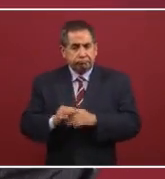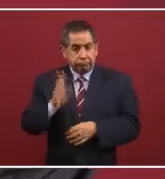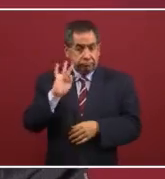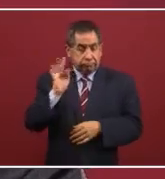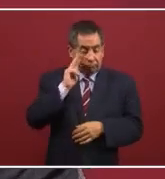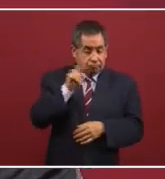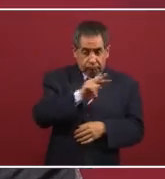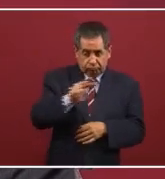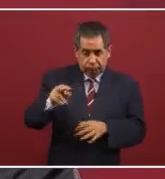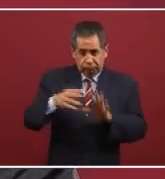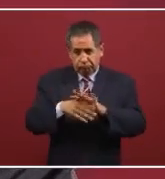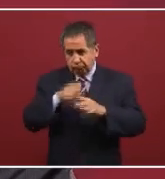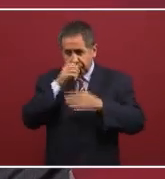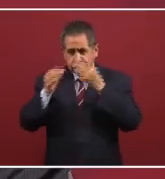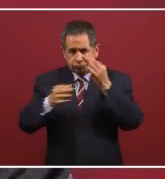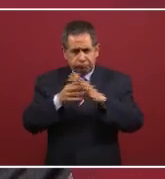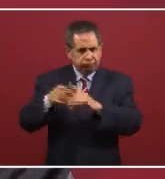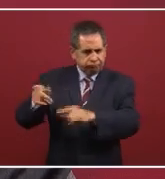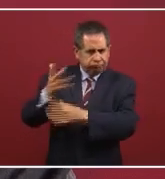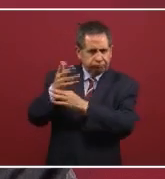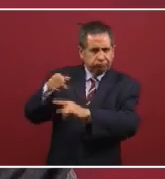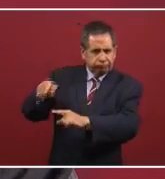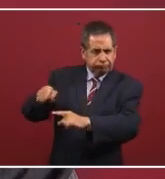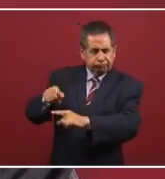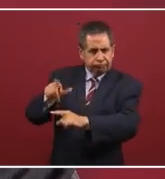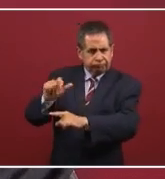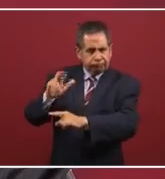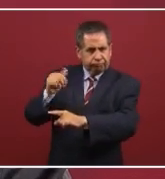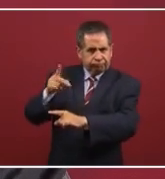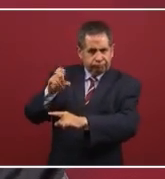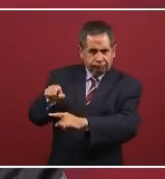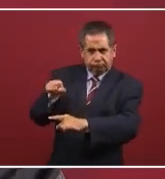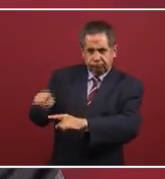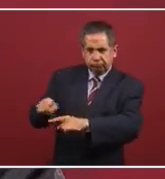ven sus declaraciones, pues fueron